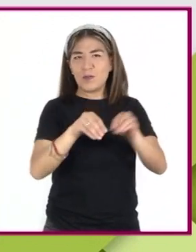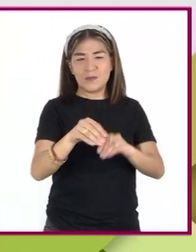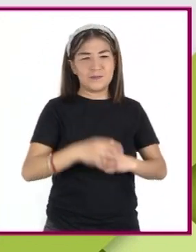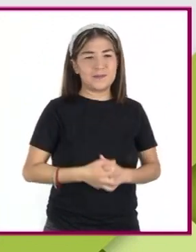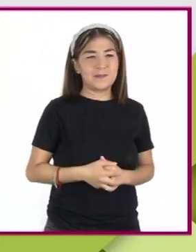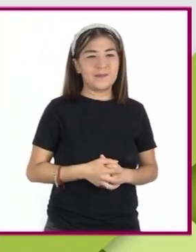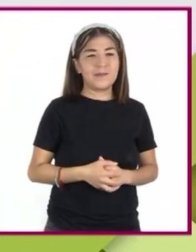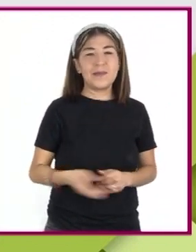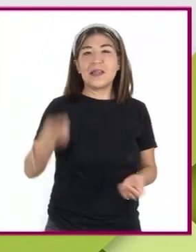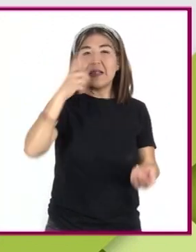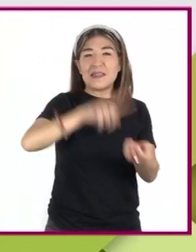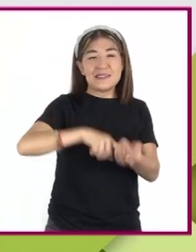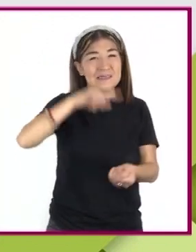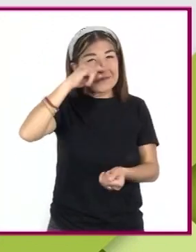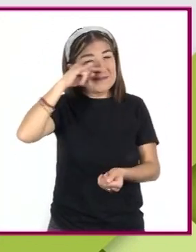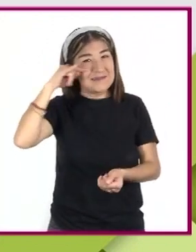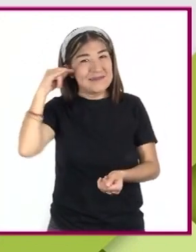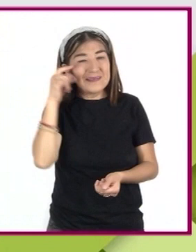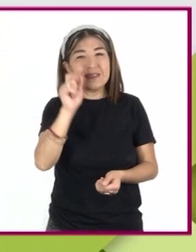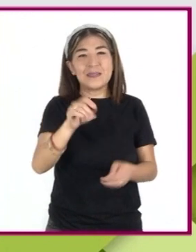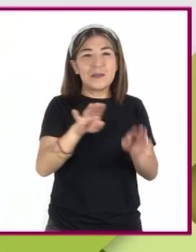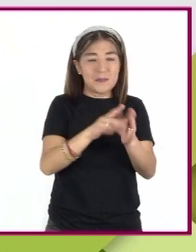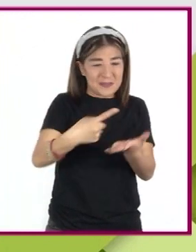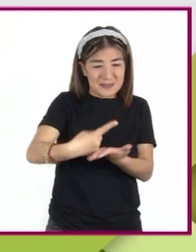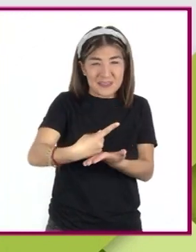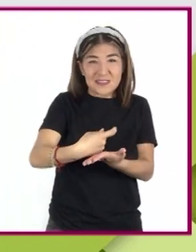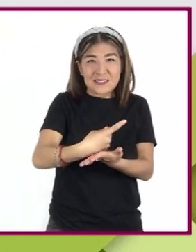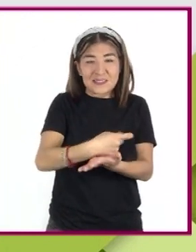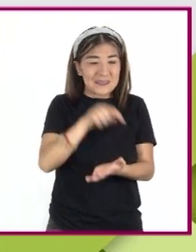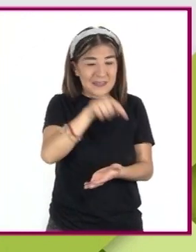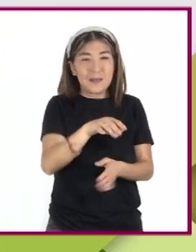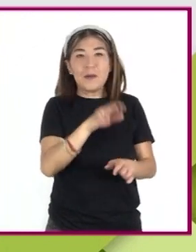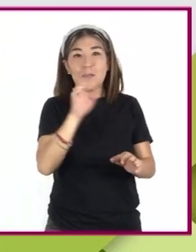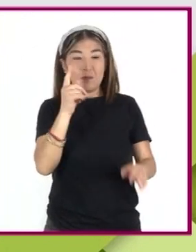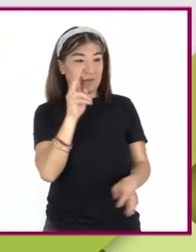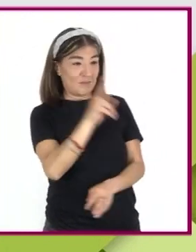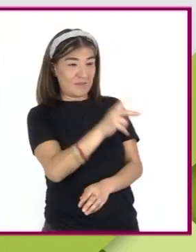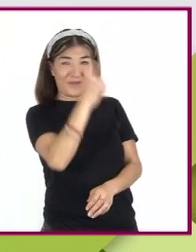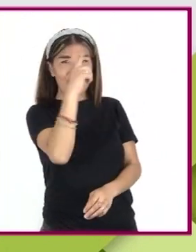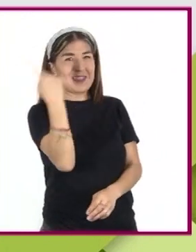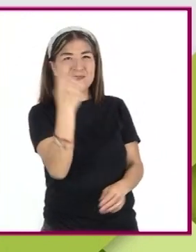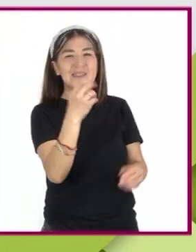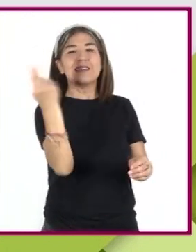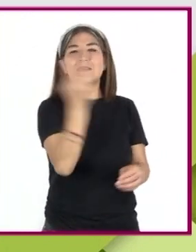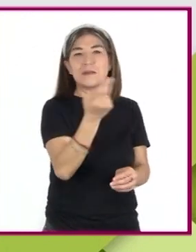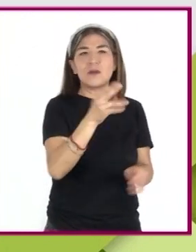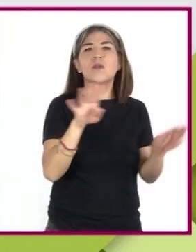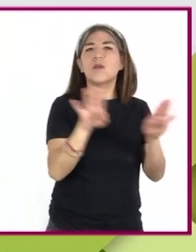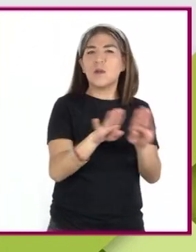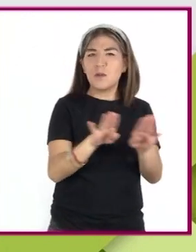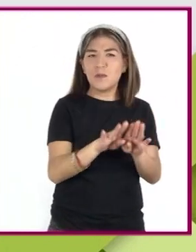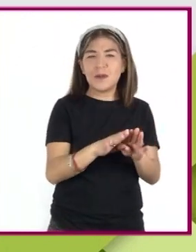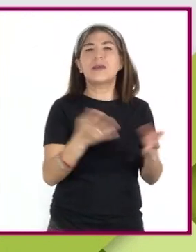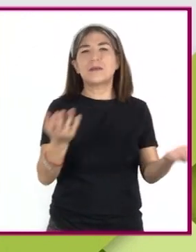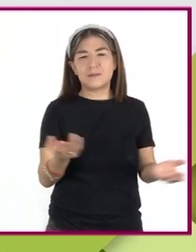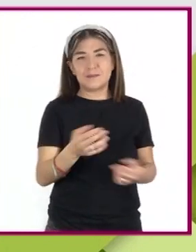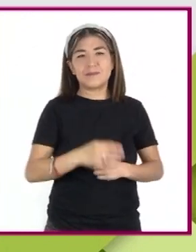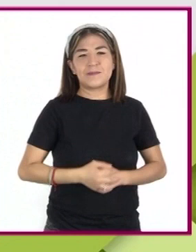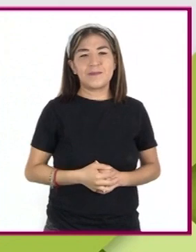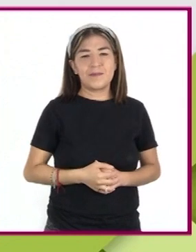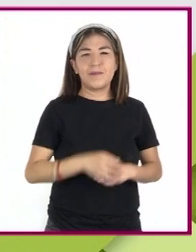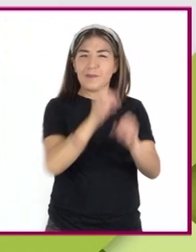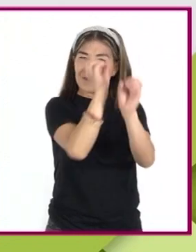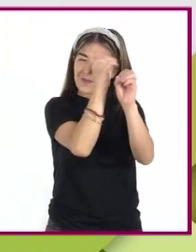Son microscópicos, por lo que no pueden observarse a simple vista. Para observarlos se requiere